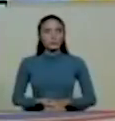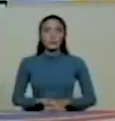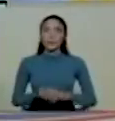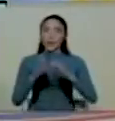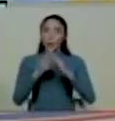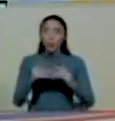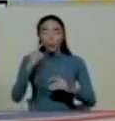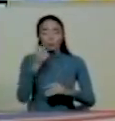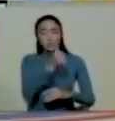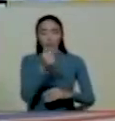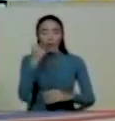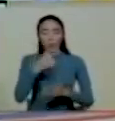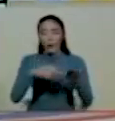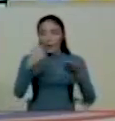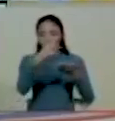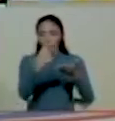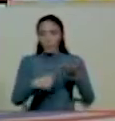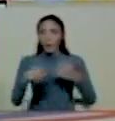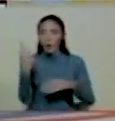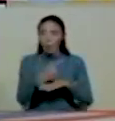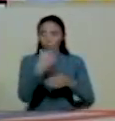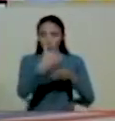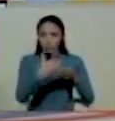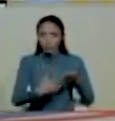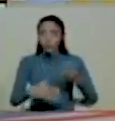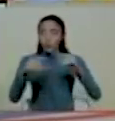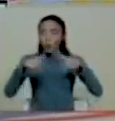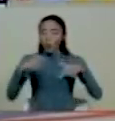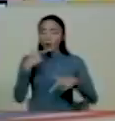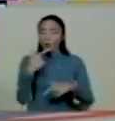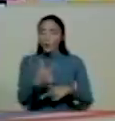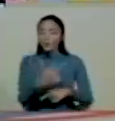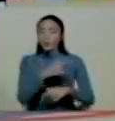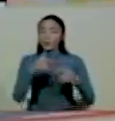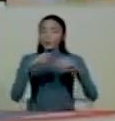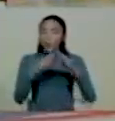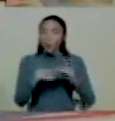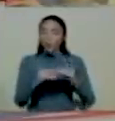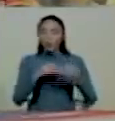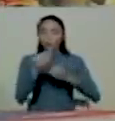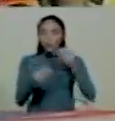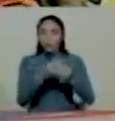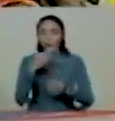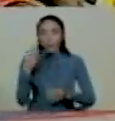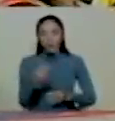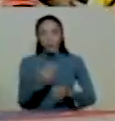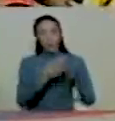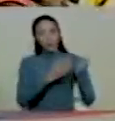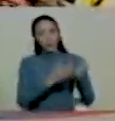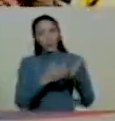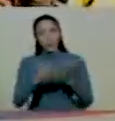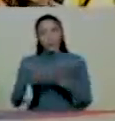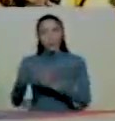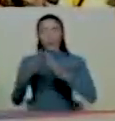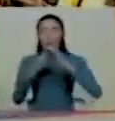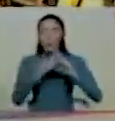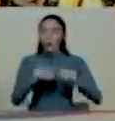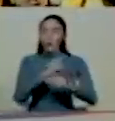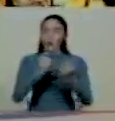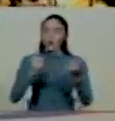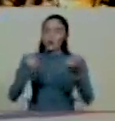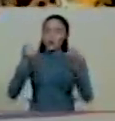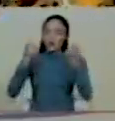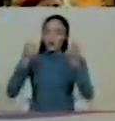estas órdenes que estoy emitiendo hoy en este acto de graduación, si cumplimos al pelo la formación,